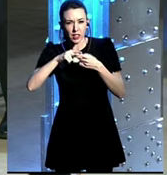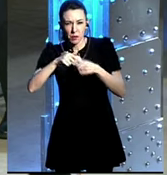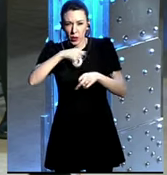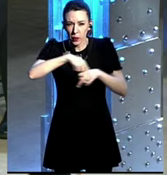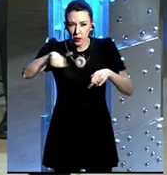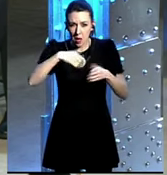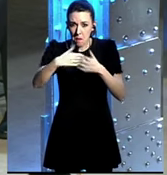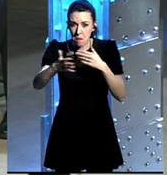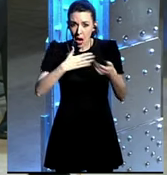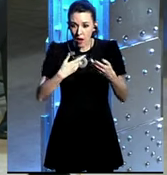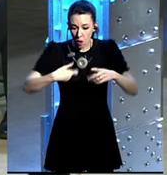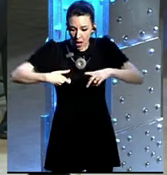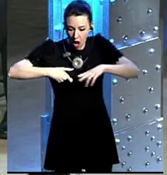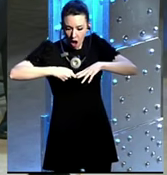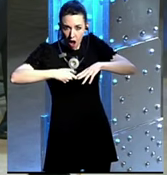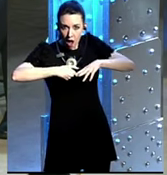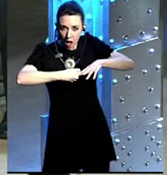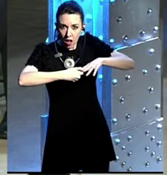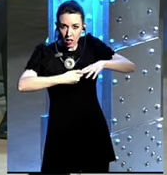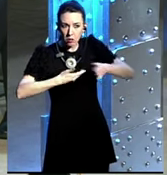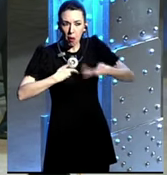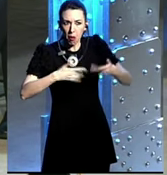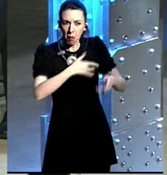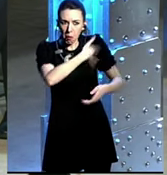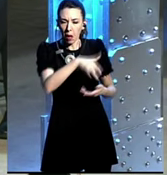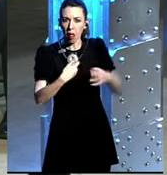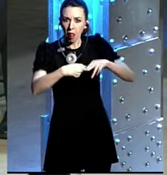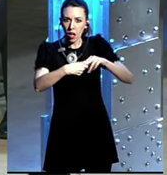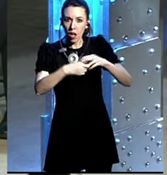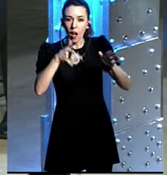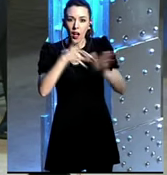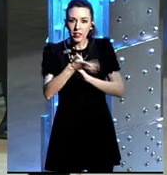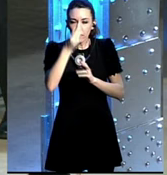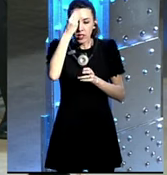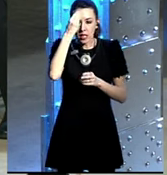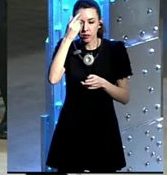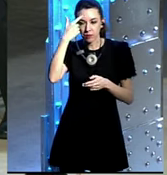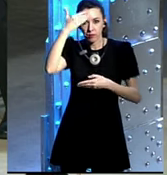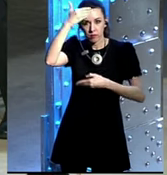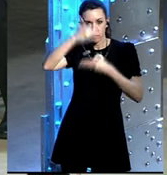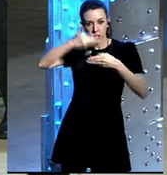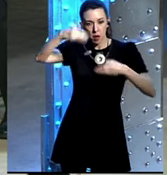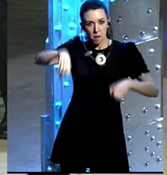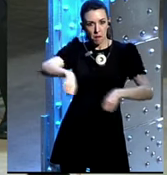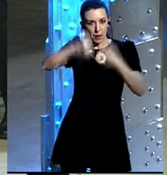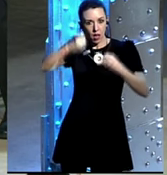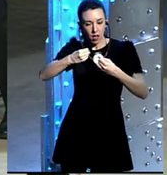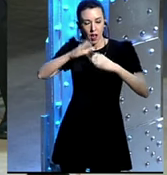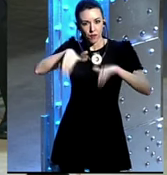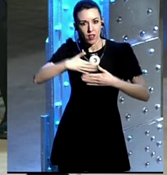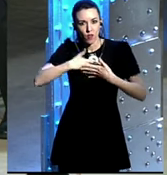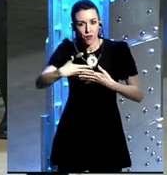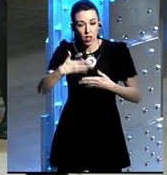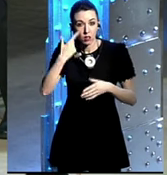afilado en su mano, de esa manera rompían las barreras que les forzaban a no confiar. Y cuando